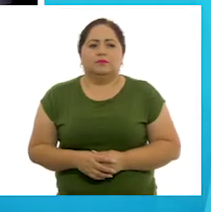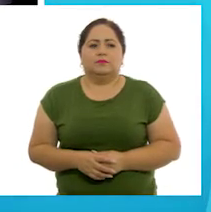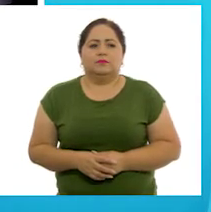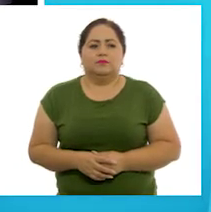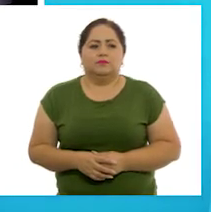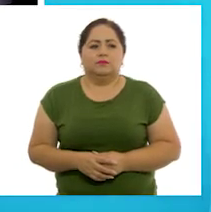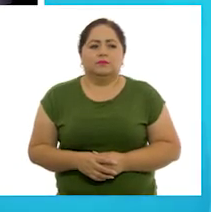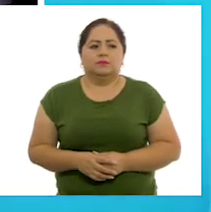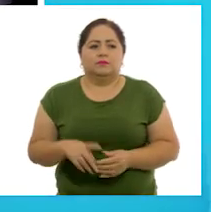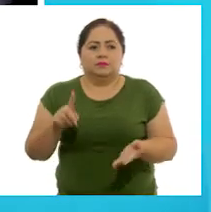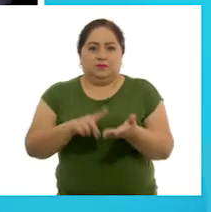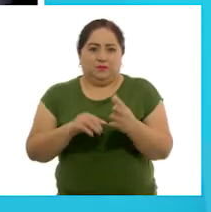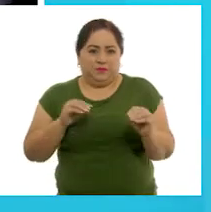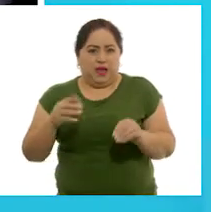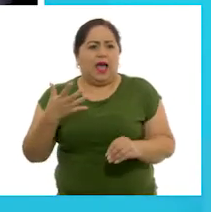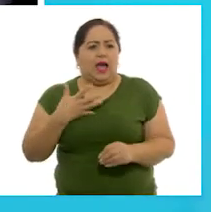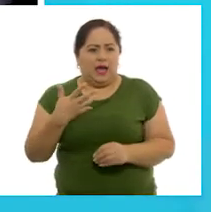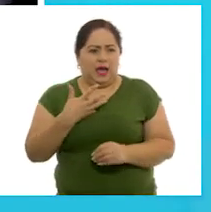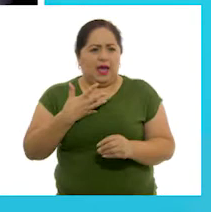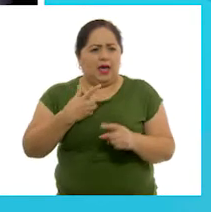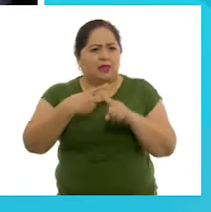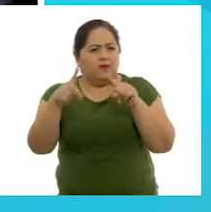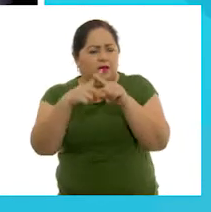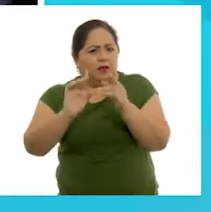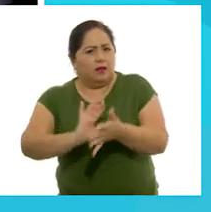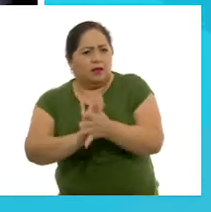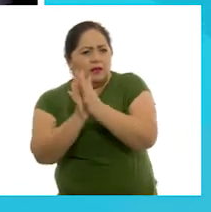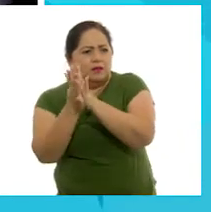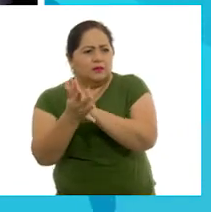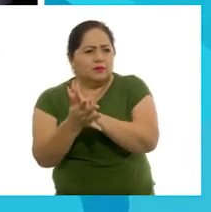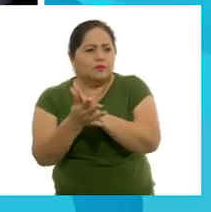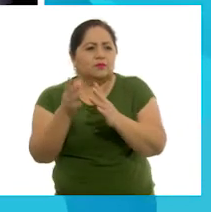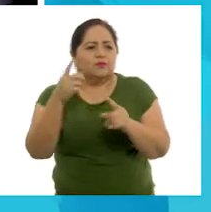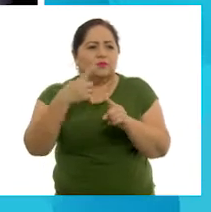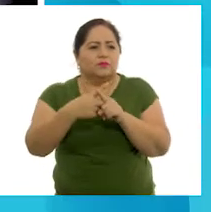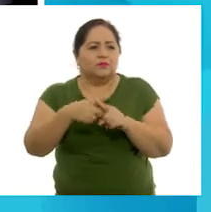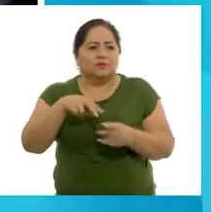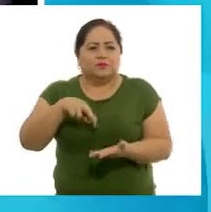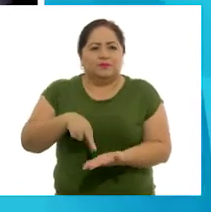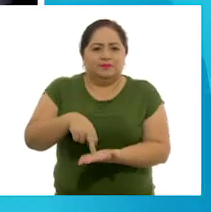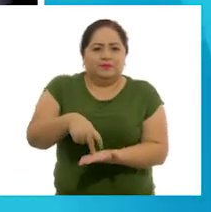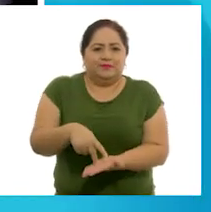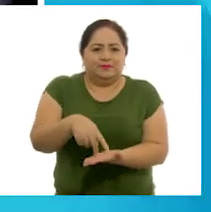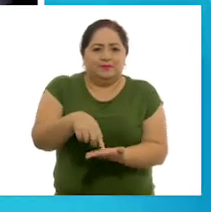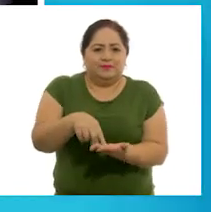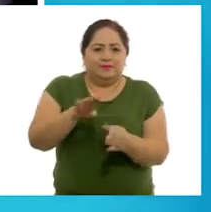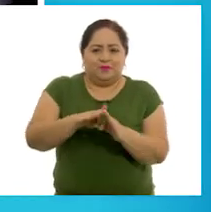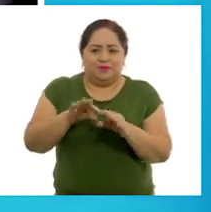En la simetría hay tres tipos de transformaciones: por traslación,